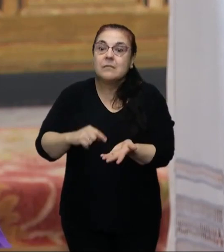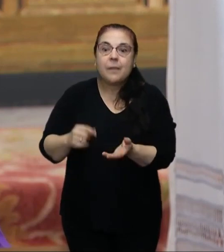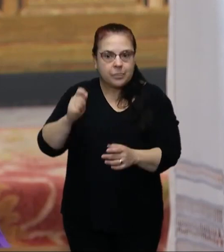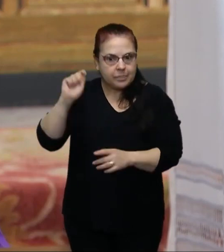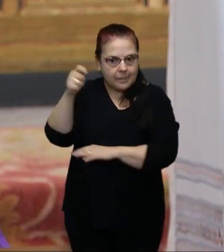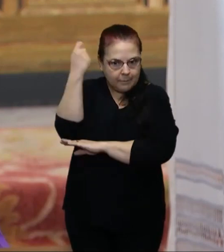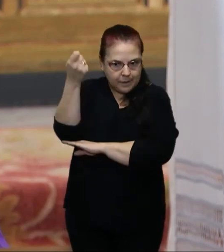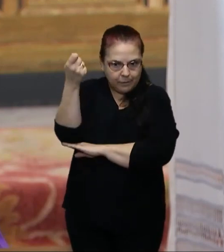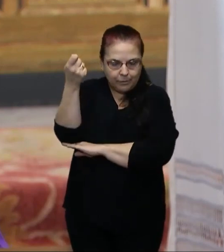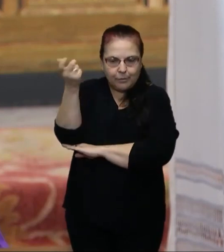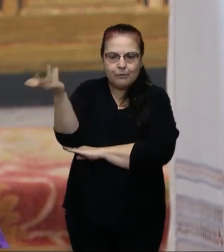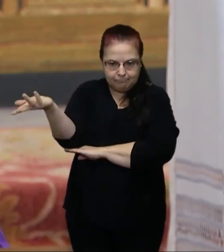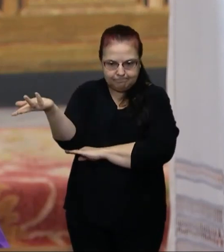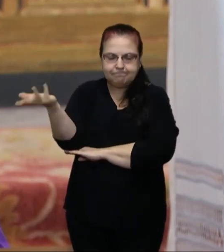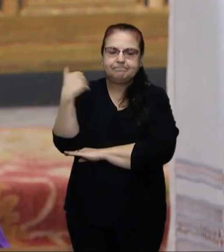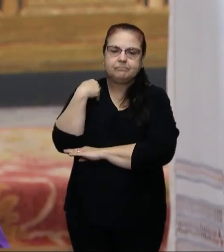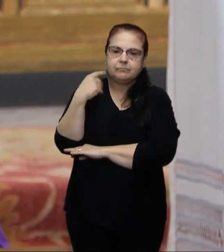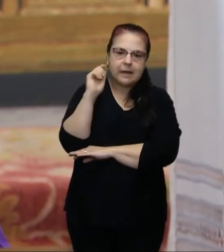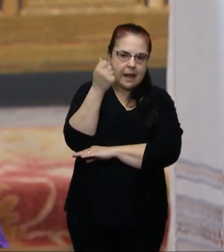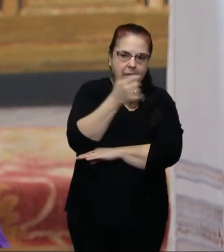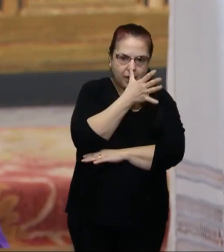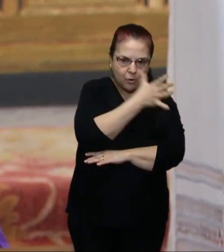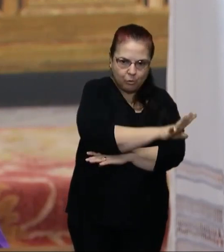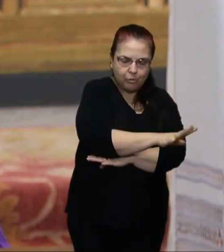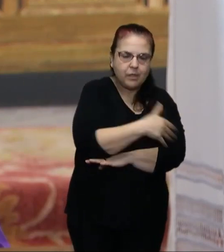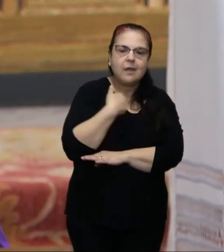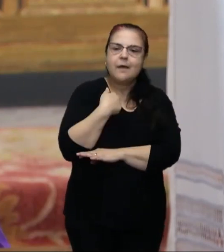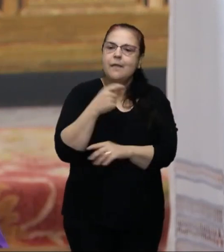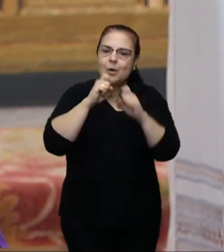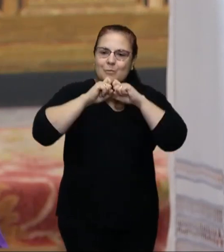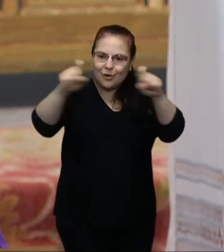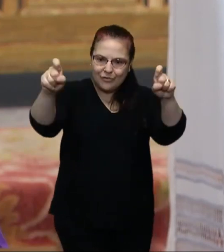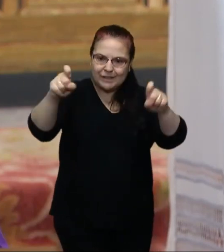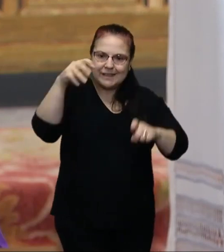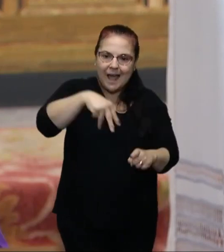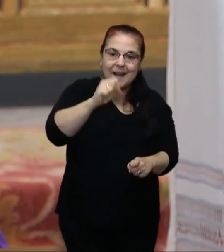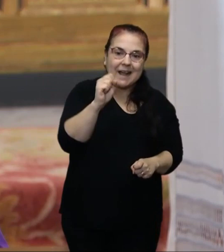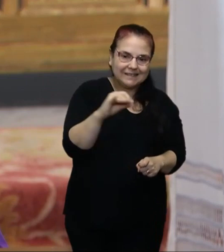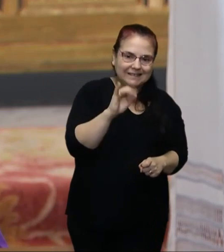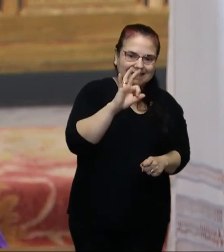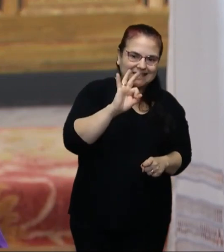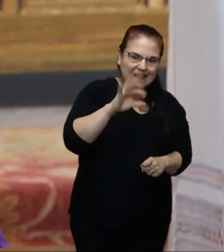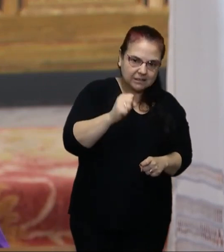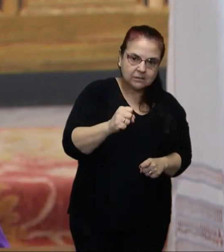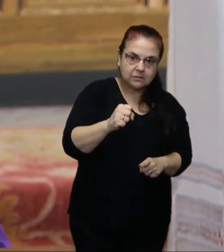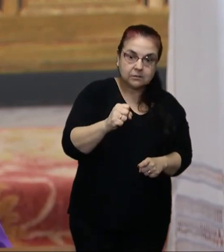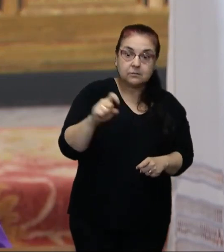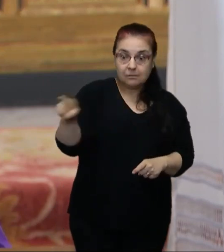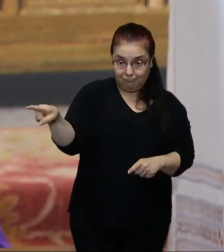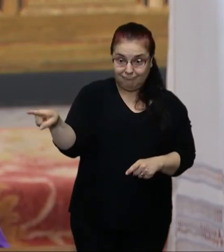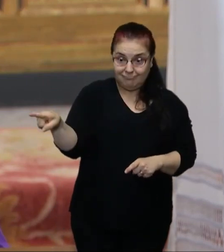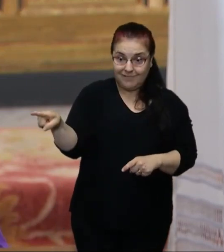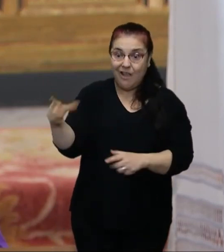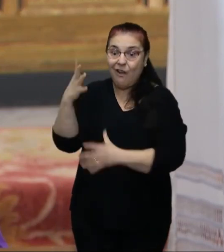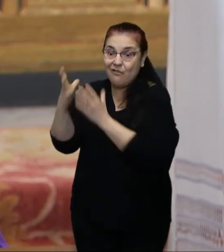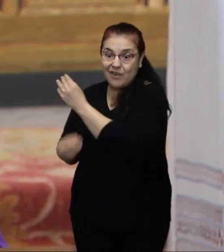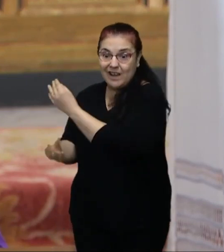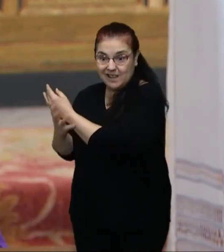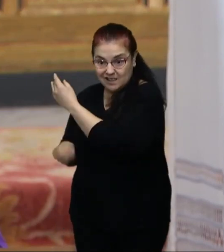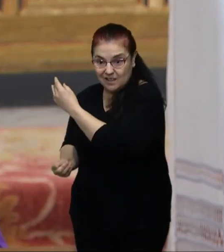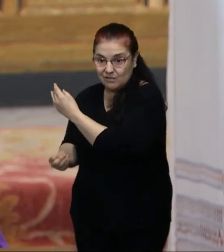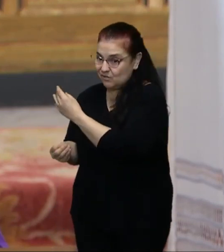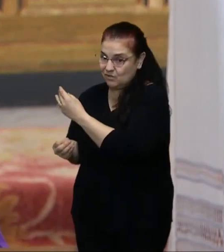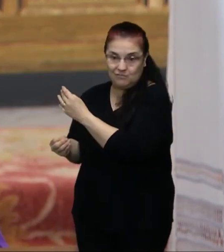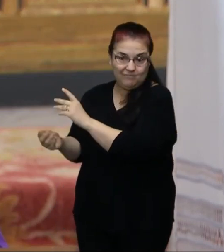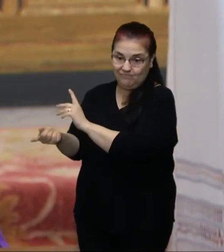David, ante la denuncia del profeta Natán, ellos no se convierten. Se endurecen más en